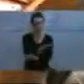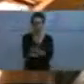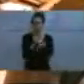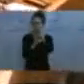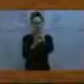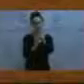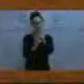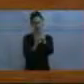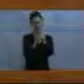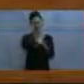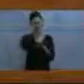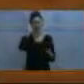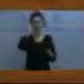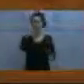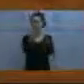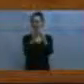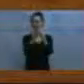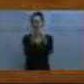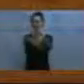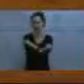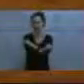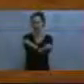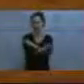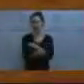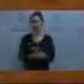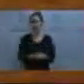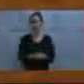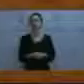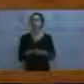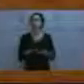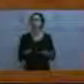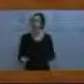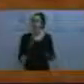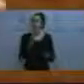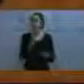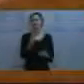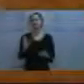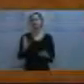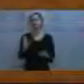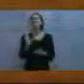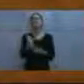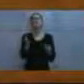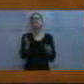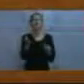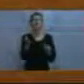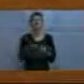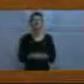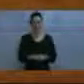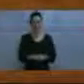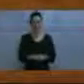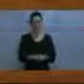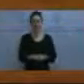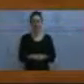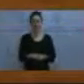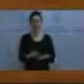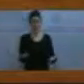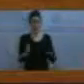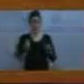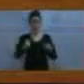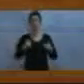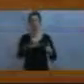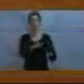el sentido común ni con la equidad. ¿Qué es lo que propone el Partido Popular? Pues les voy a leer lo que